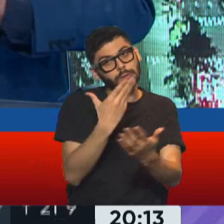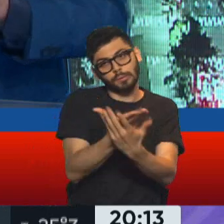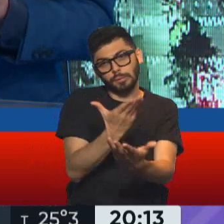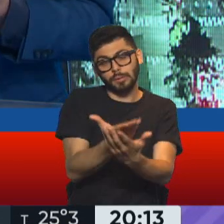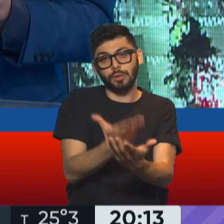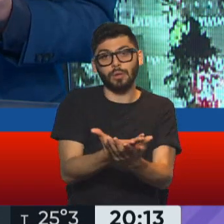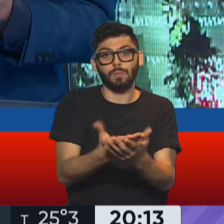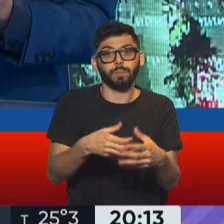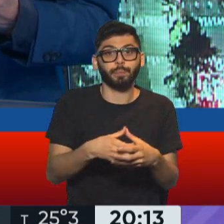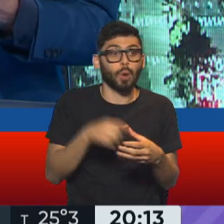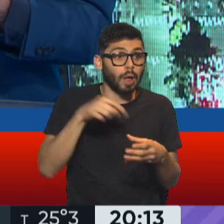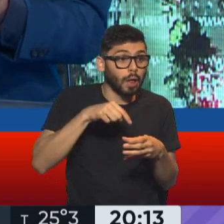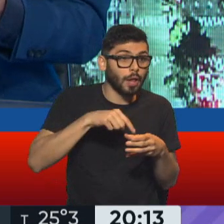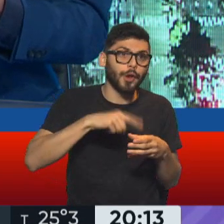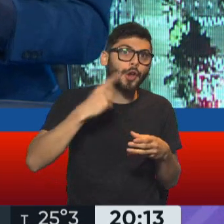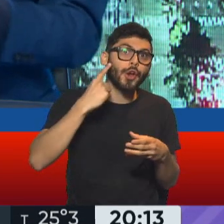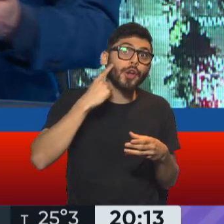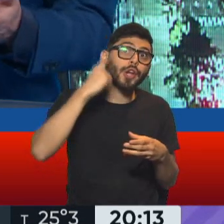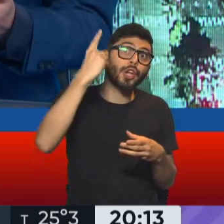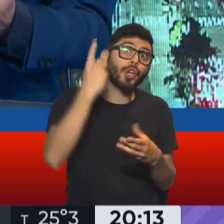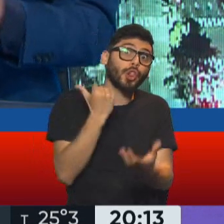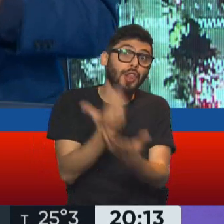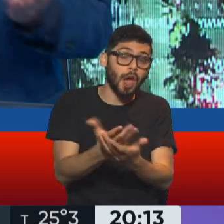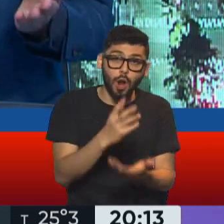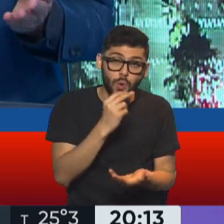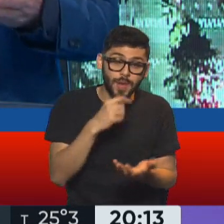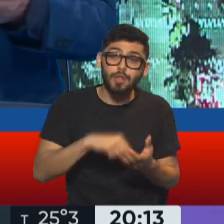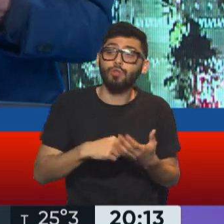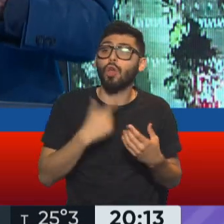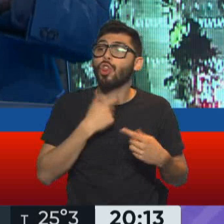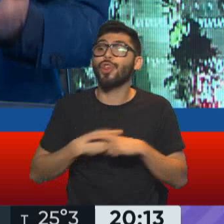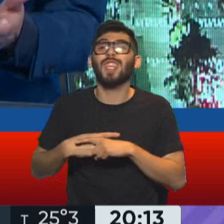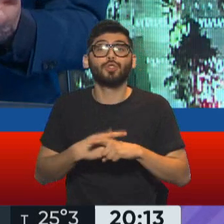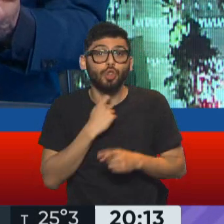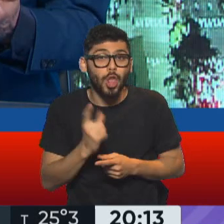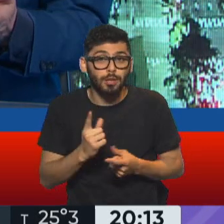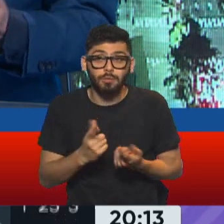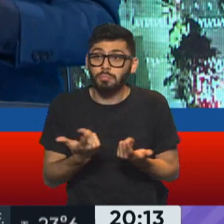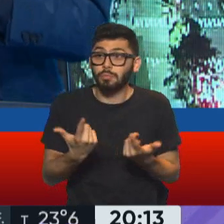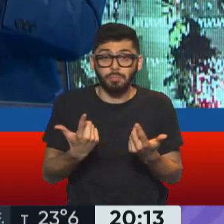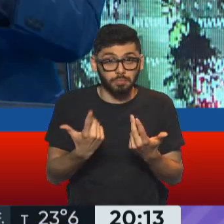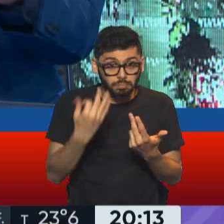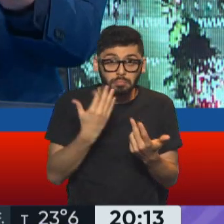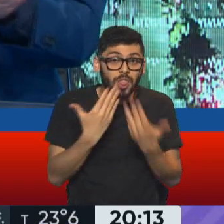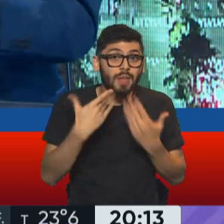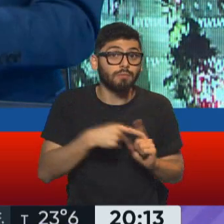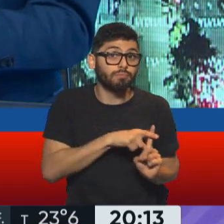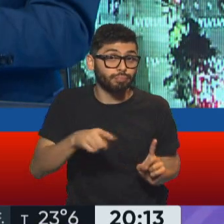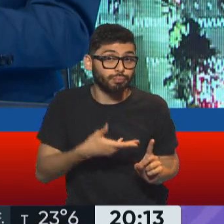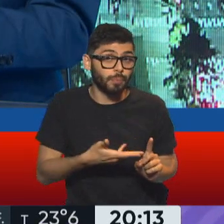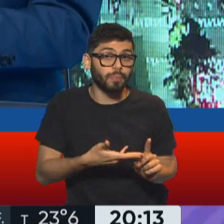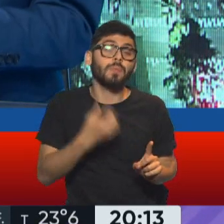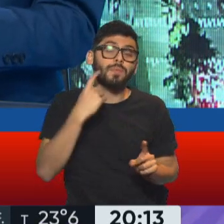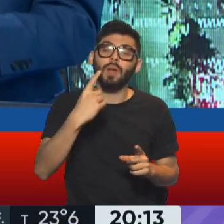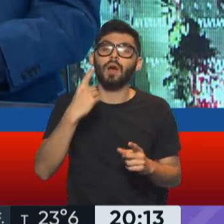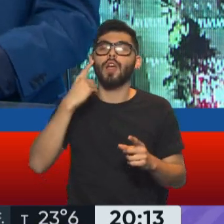porque no tiene ideas, porque no quiere discutir. No quiere discutir porque no puede discutir. ¿Cuál es la idea